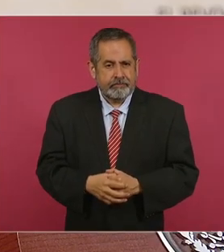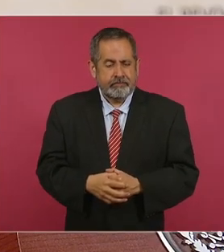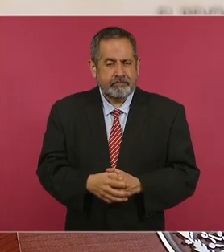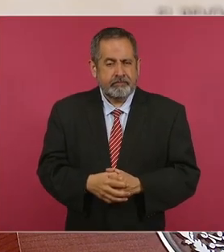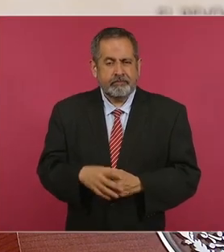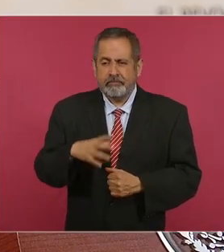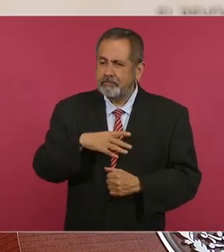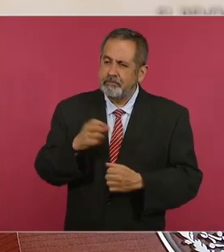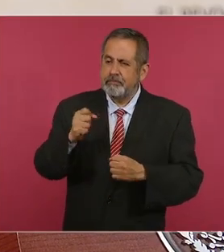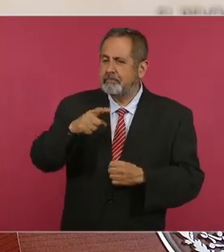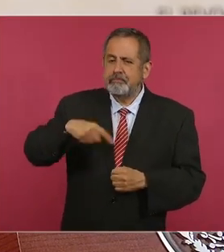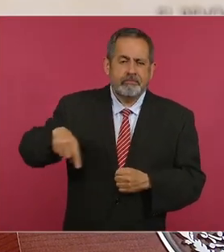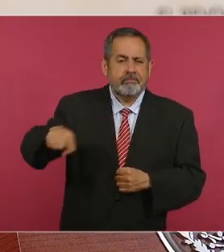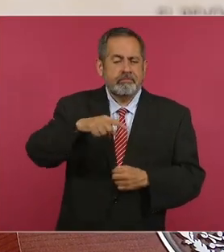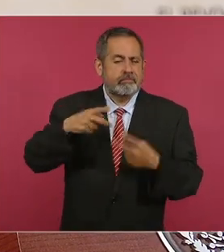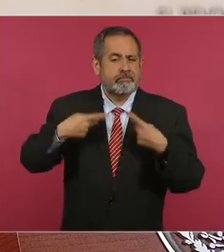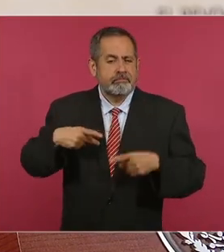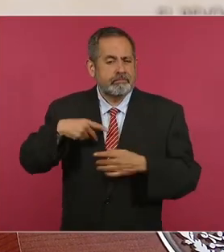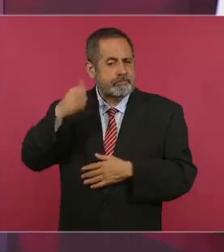mucha